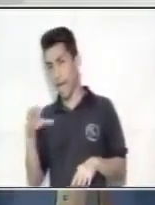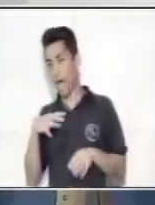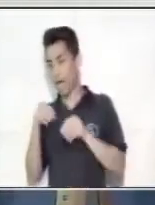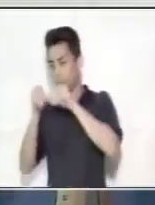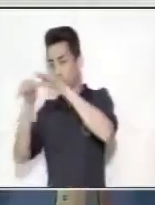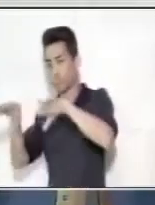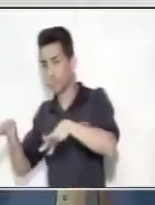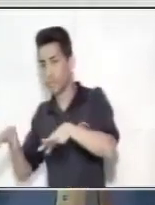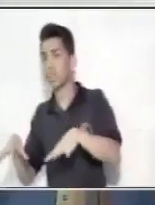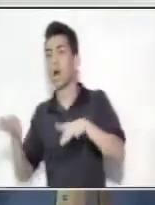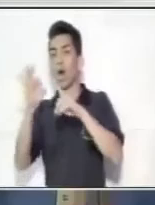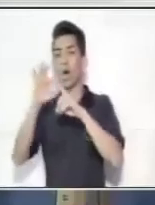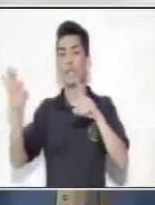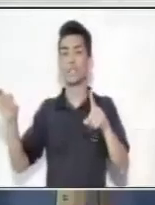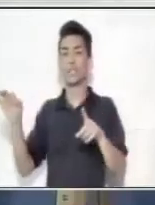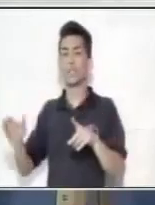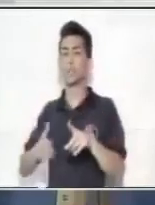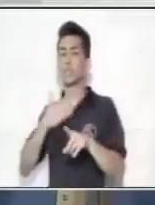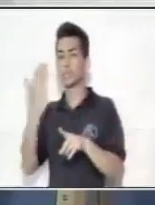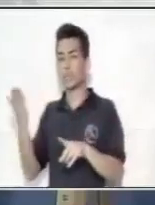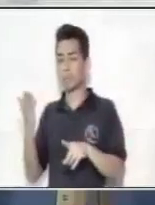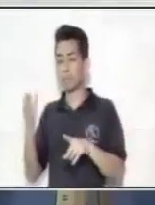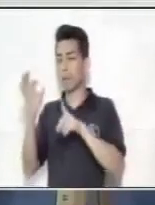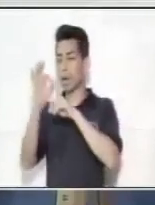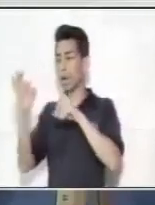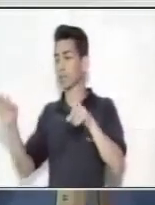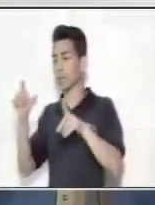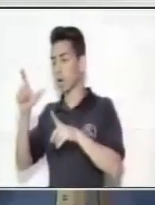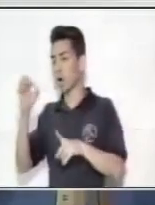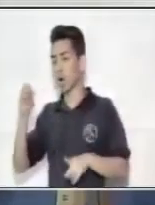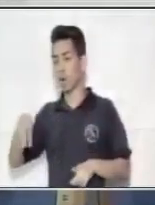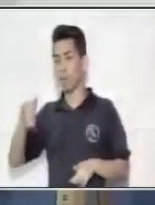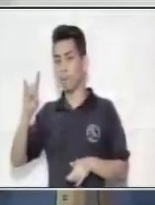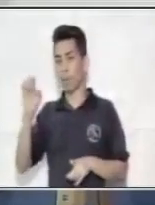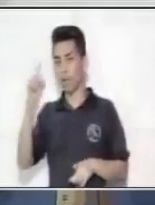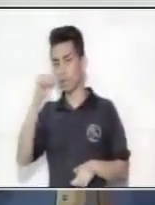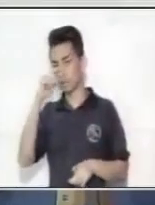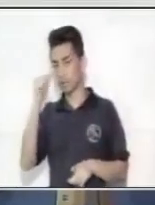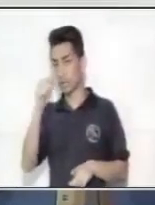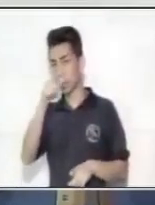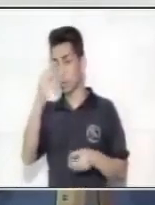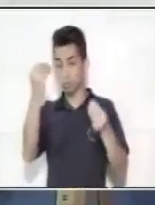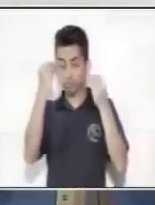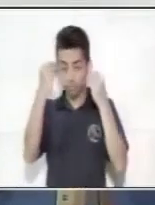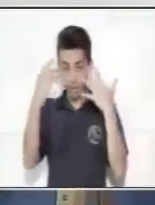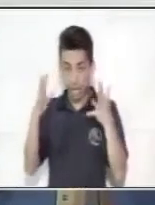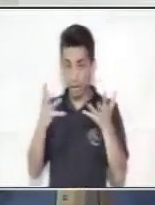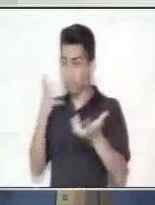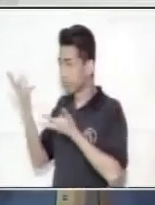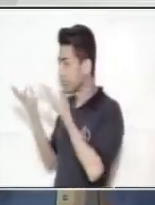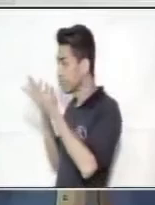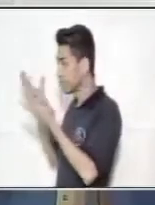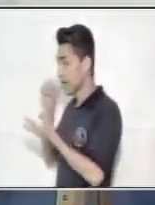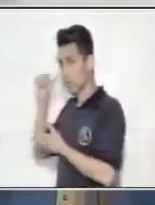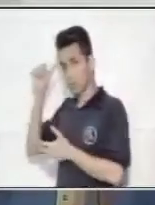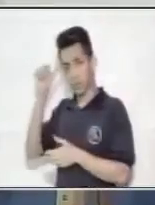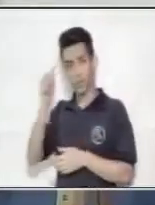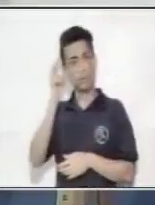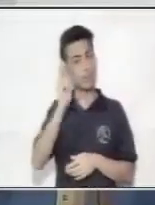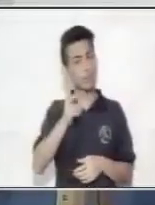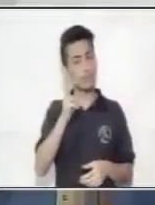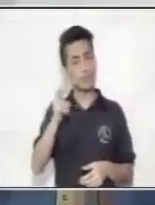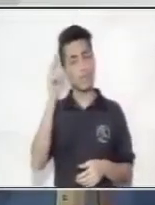y espero que sí. Y ya cuando usted tenga la respuesta pueda compartirlo con un adulto que esté allí con usted. Siempre es importante recordarles que